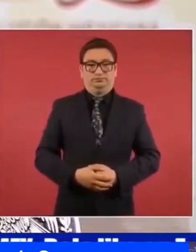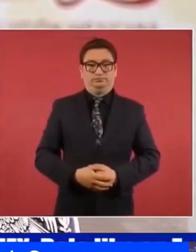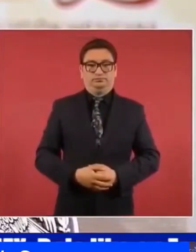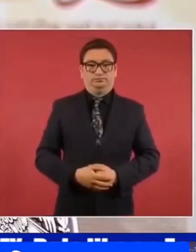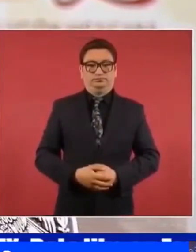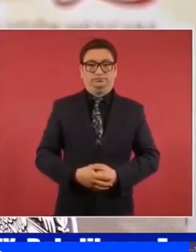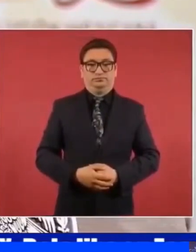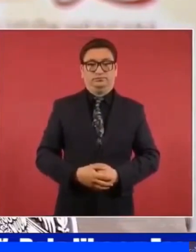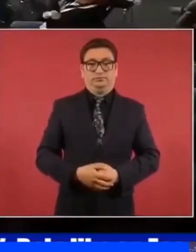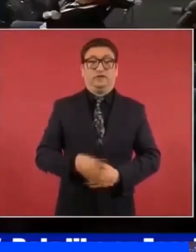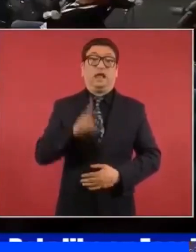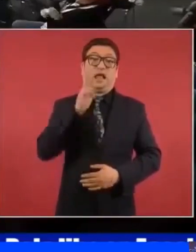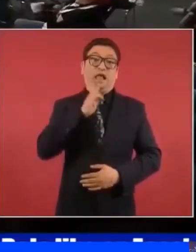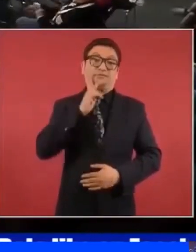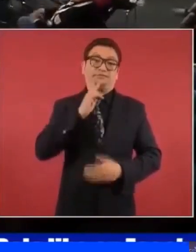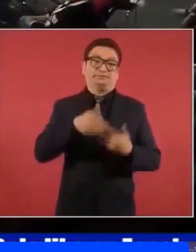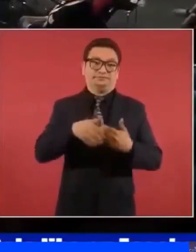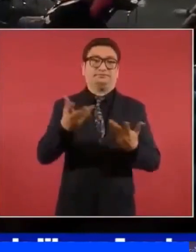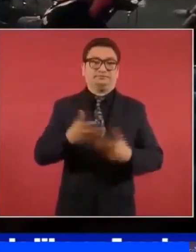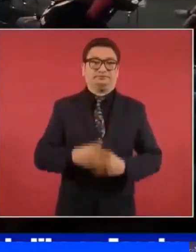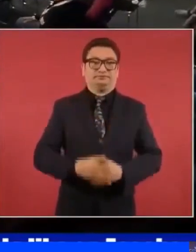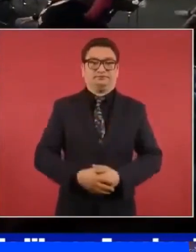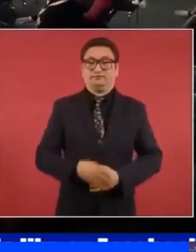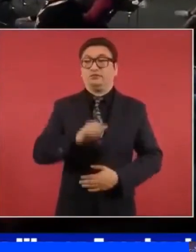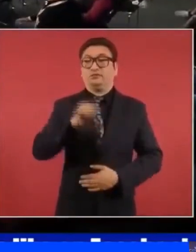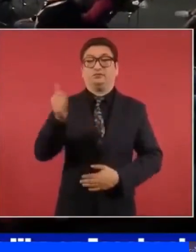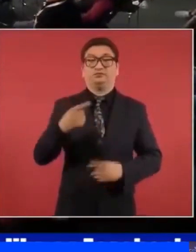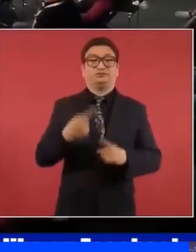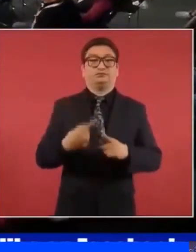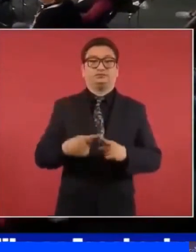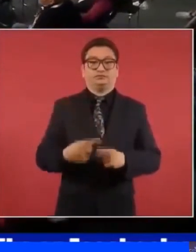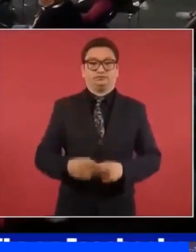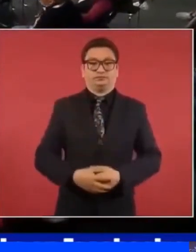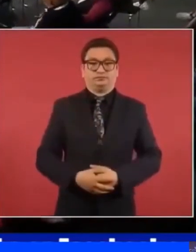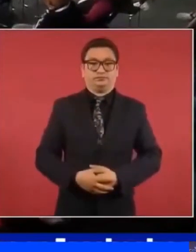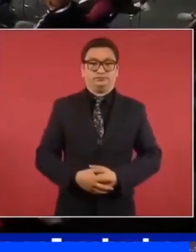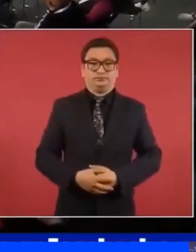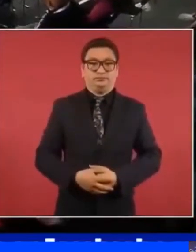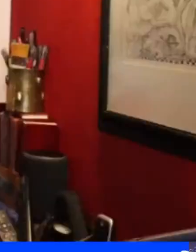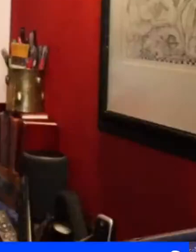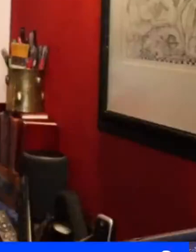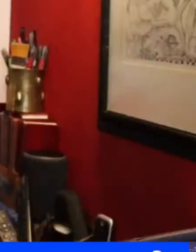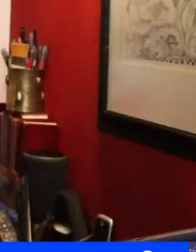Entonces, vamos a ver qué hacemos. ¿Quién sigue?